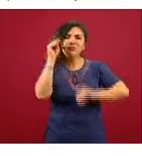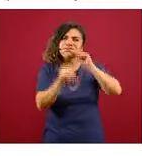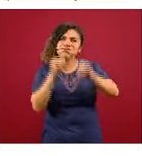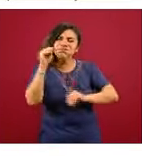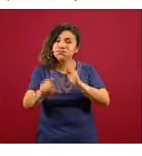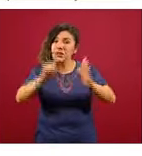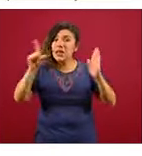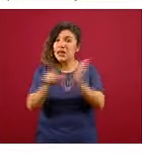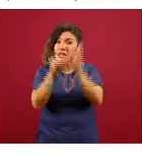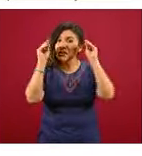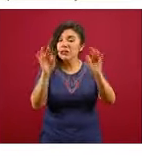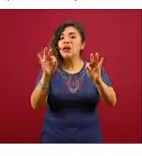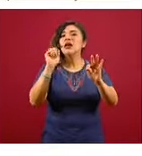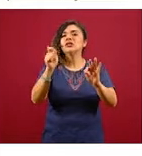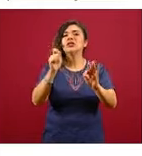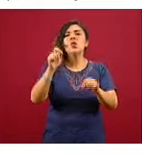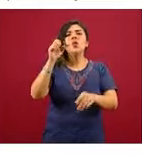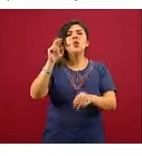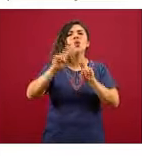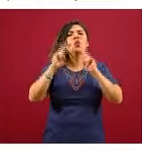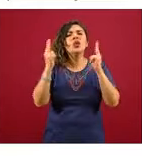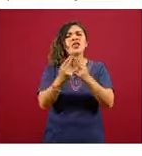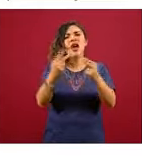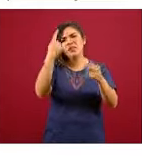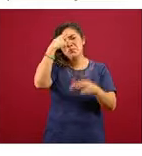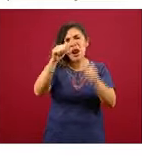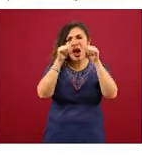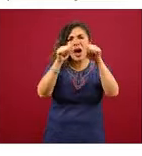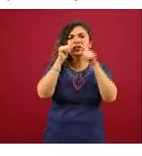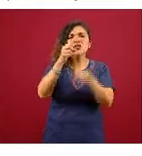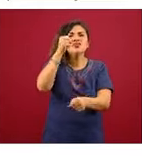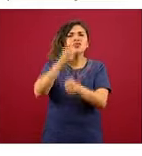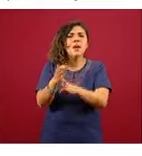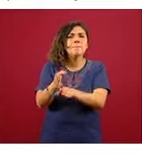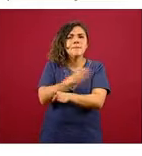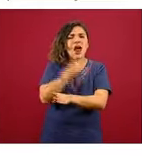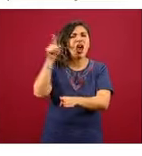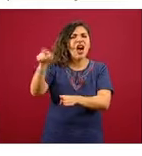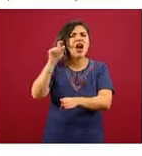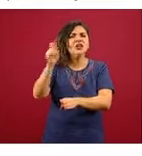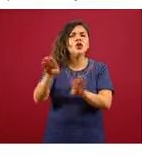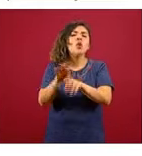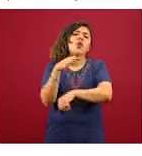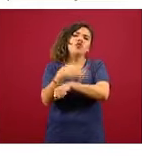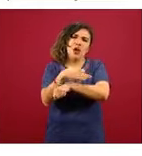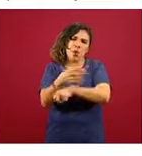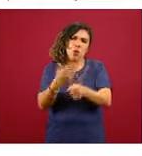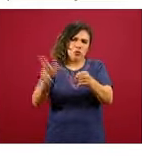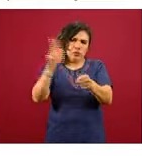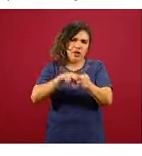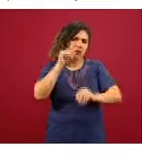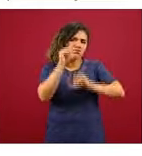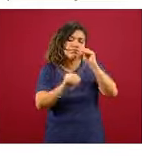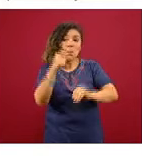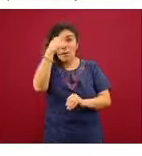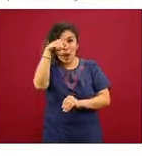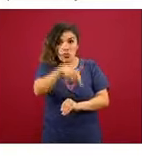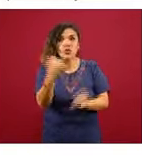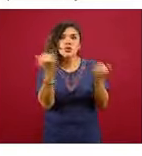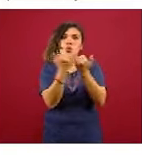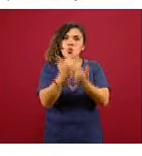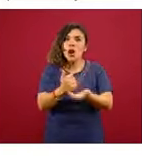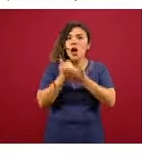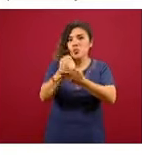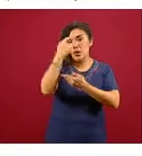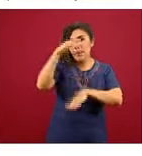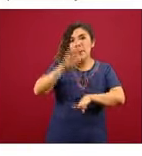unidad hospitalaria temprana de Tabasco, que es una unidad en este caso temporal, pero que va a aportar también a su